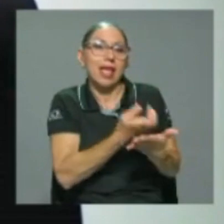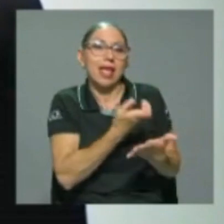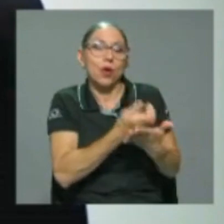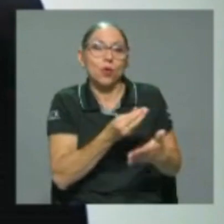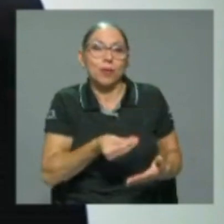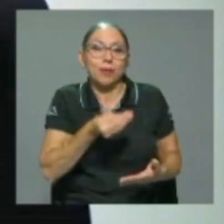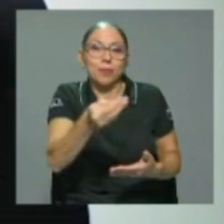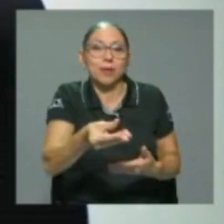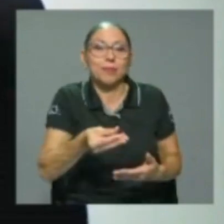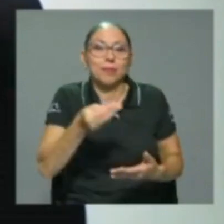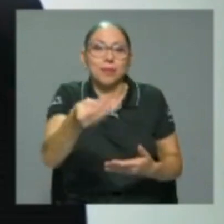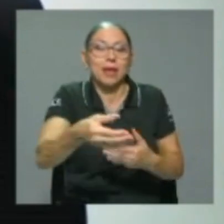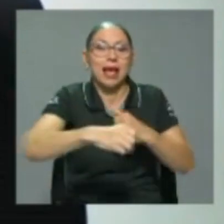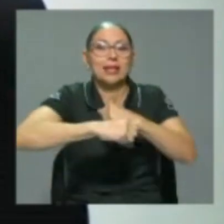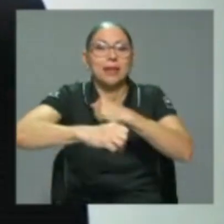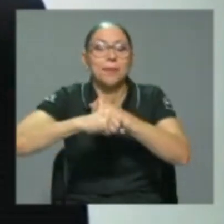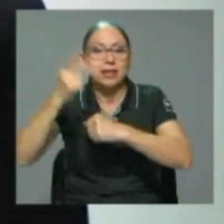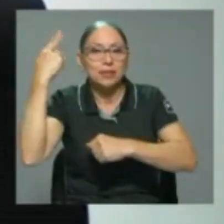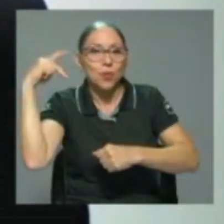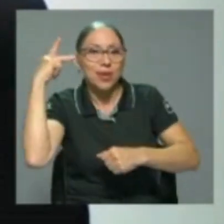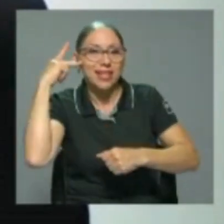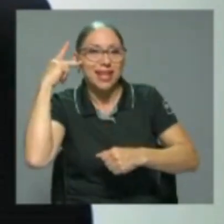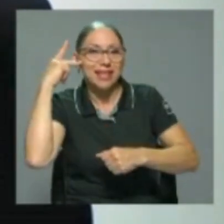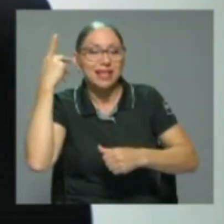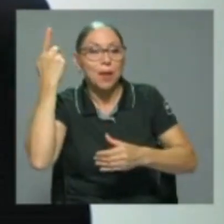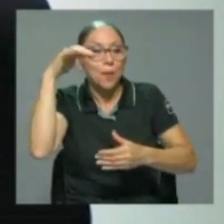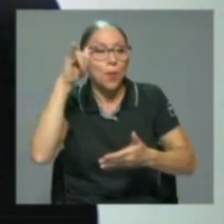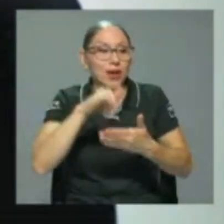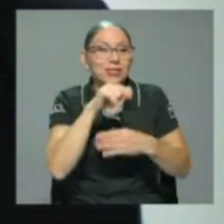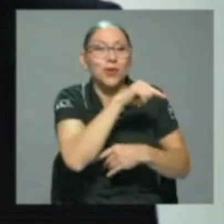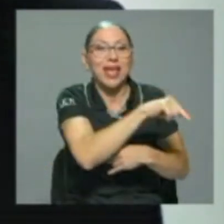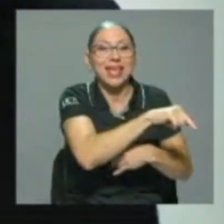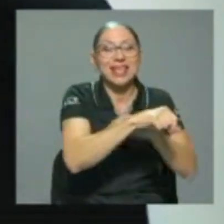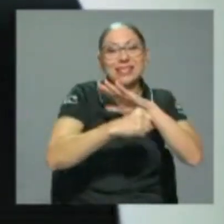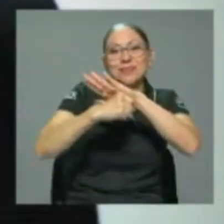hace que tengan esa influencia y puedan presionar.